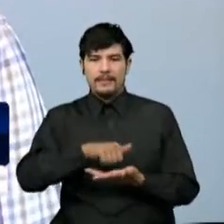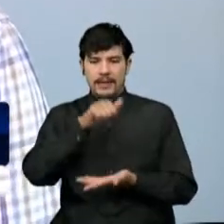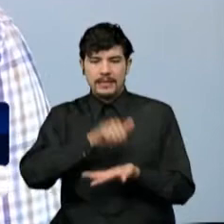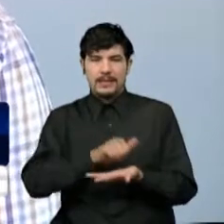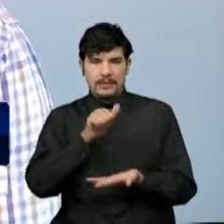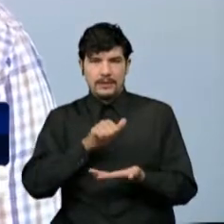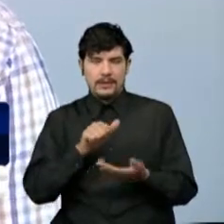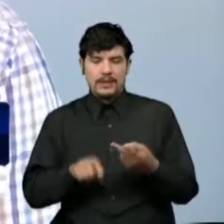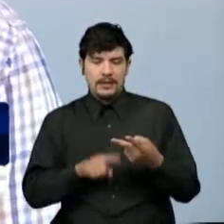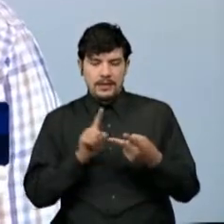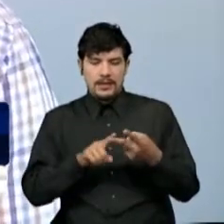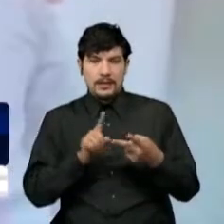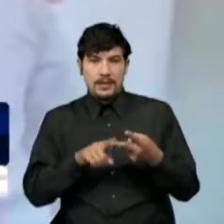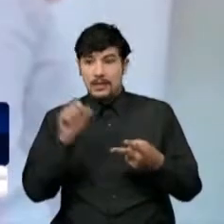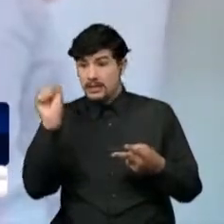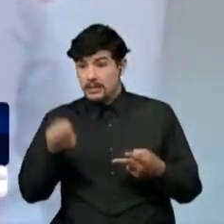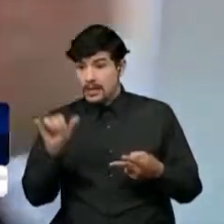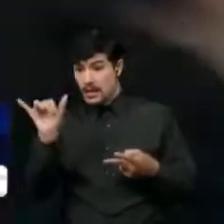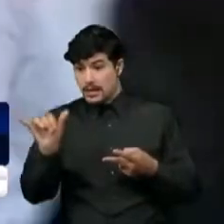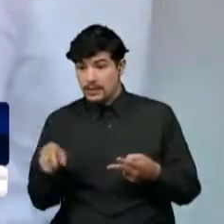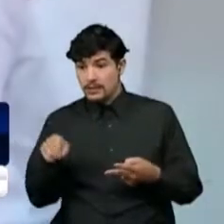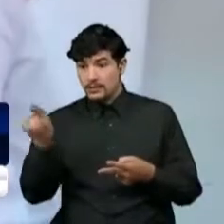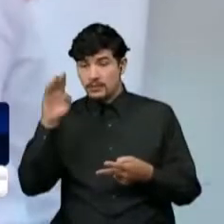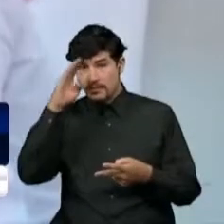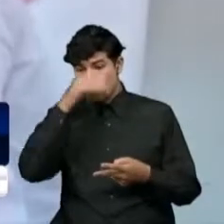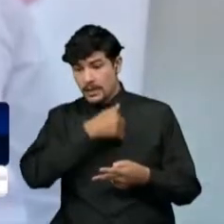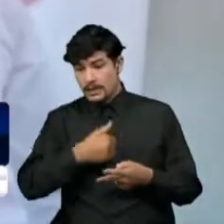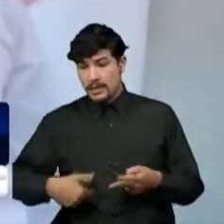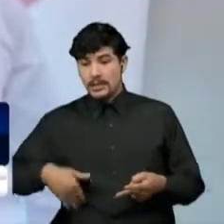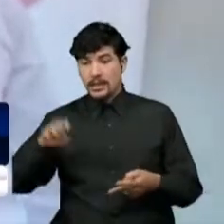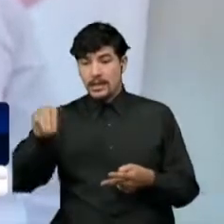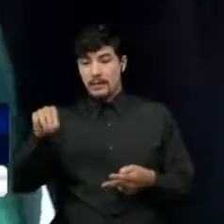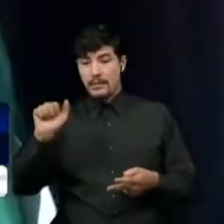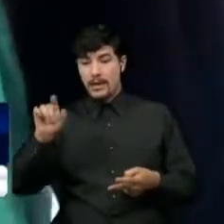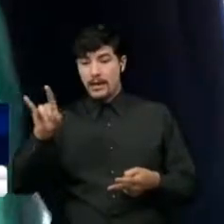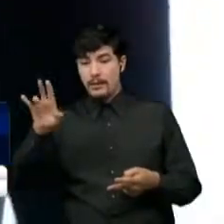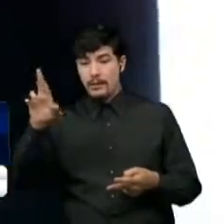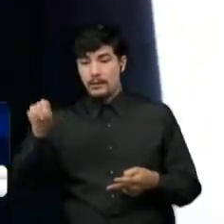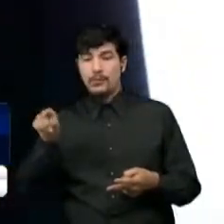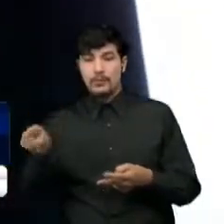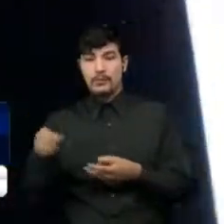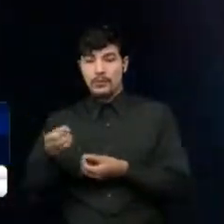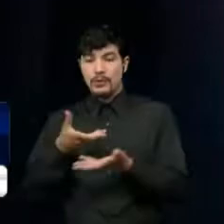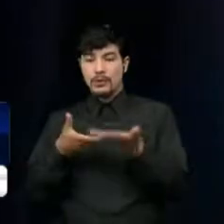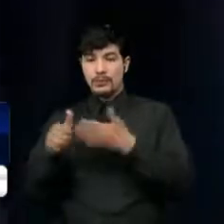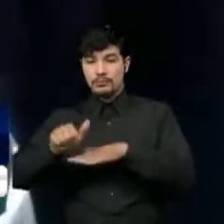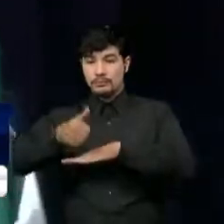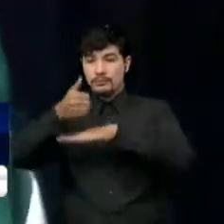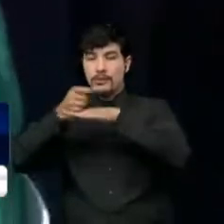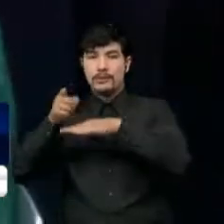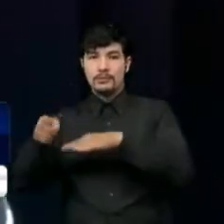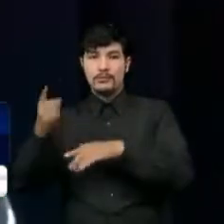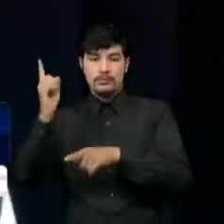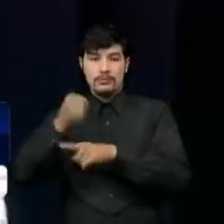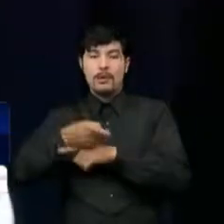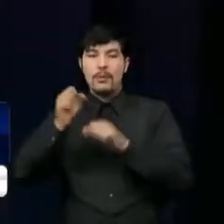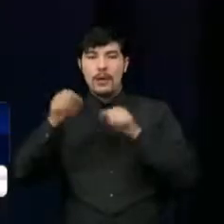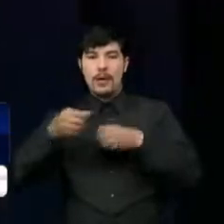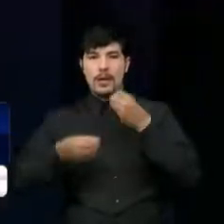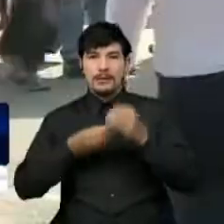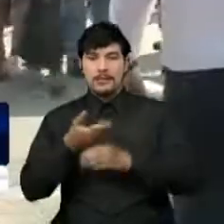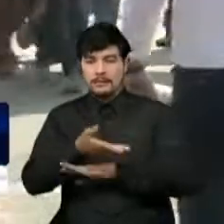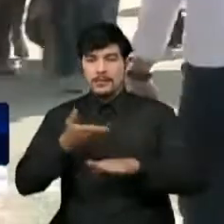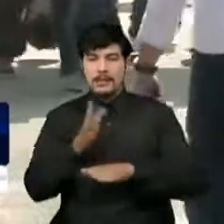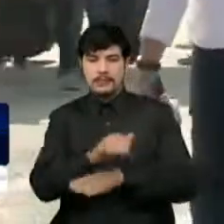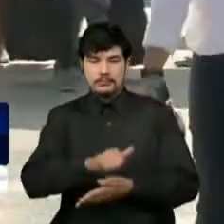segundo si eso fuera así pues el presidente maduro está en su condición de jefe de estado en la potestad de poderlo realizar